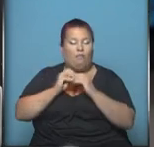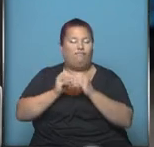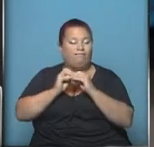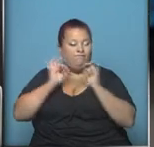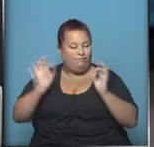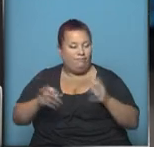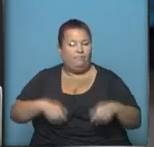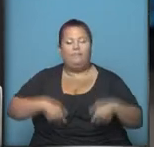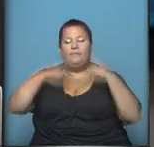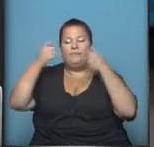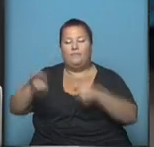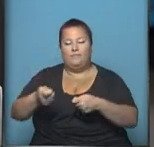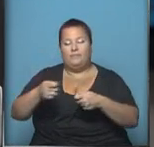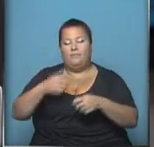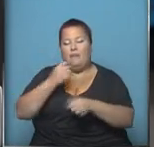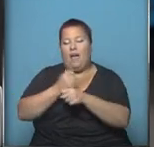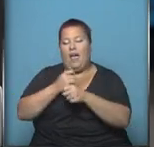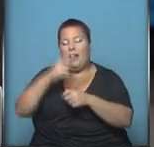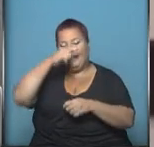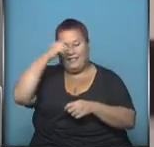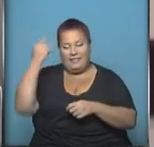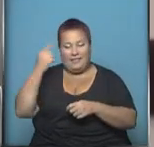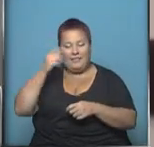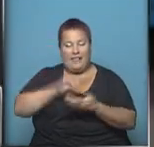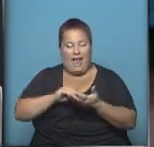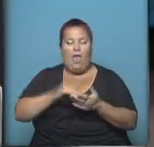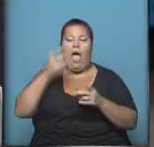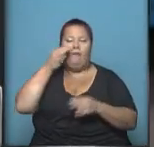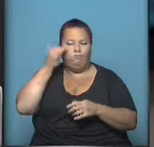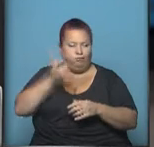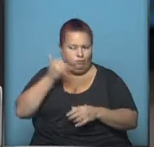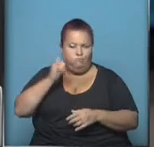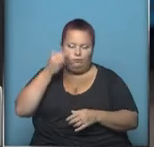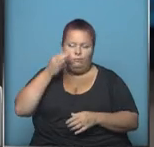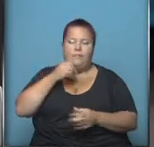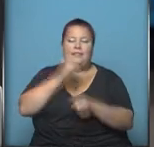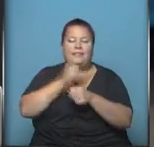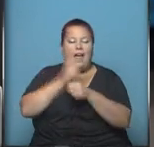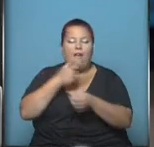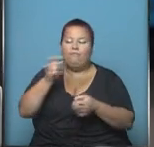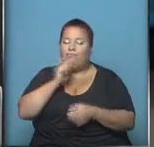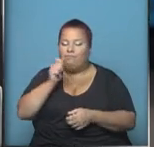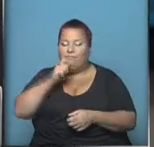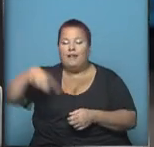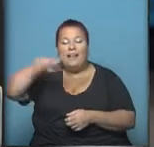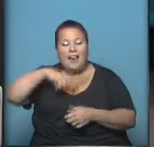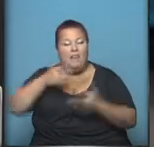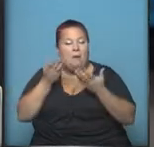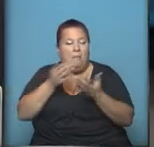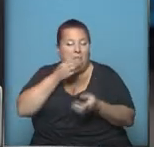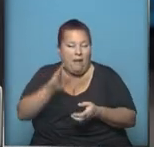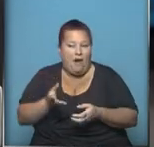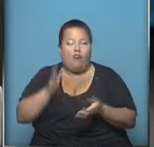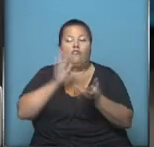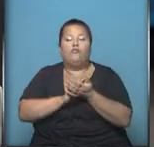va a pasar a la órbita del senado nacional es un testimonio hay testimonios sobre este tema hablamos con los trabajadores quienes son los beneficiarios en